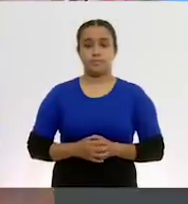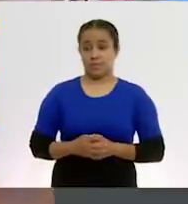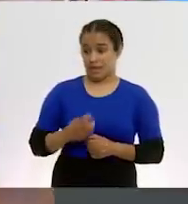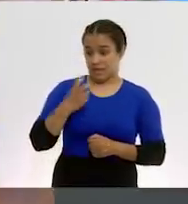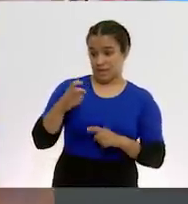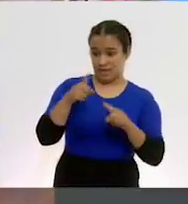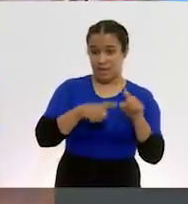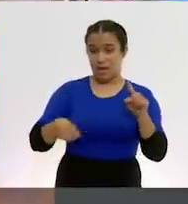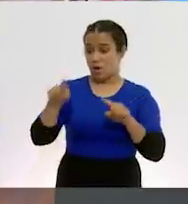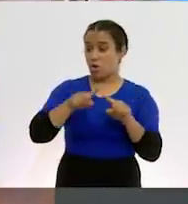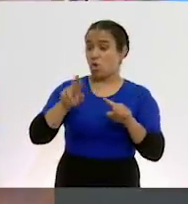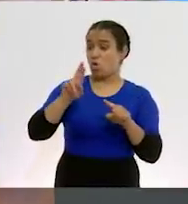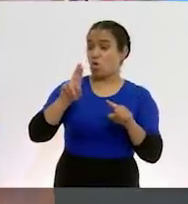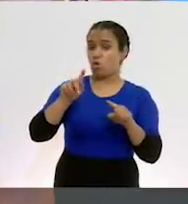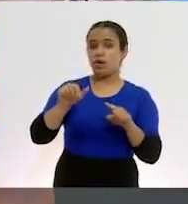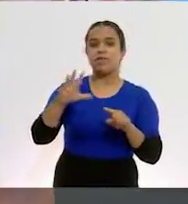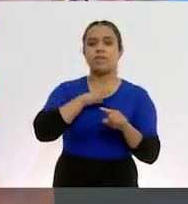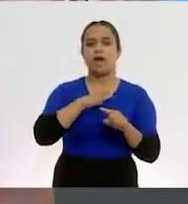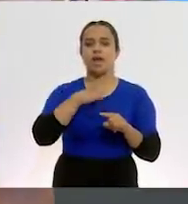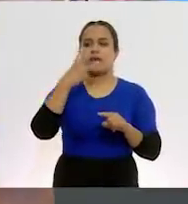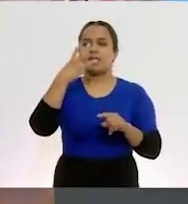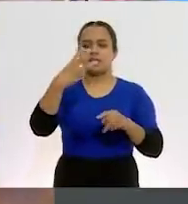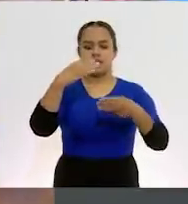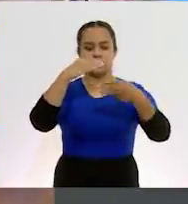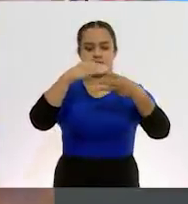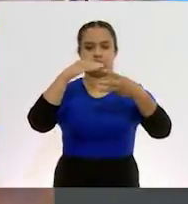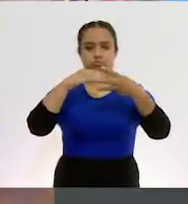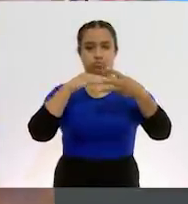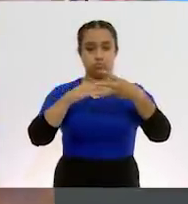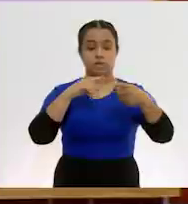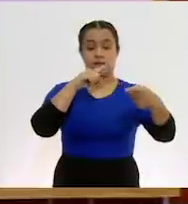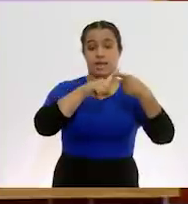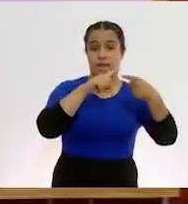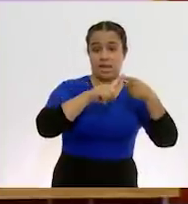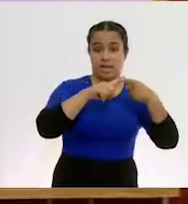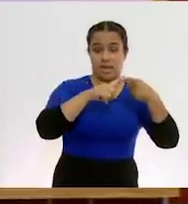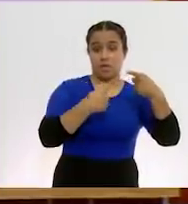Esta ruleta tiene tres niveles. El nivel 1